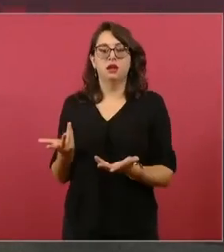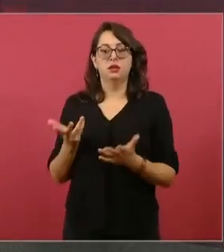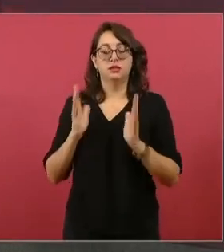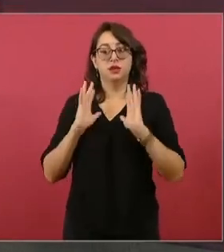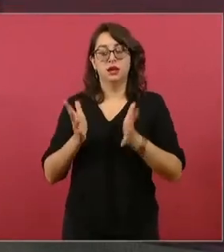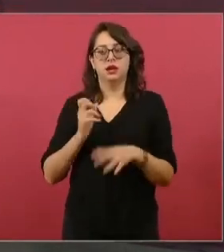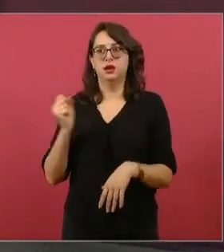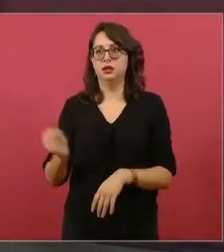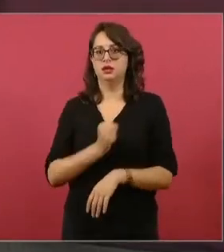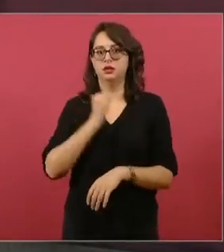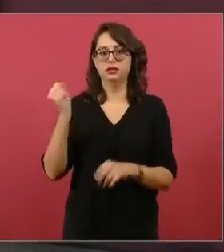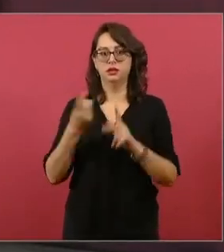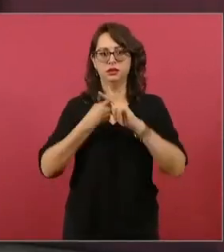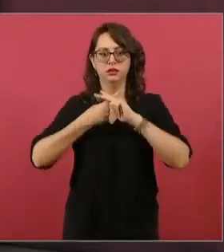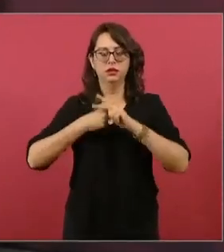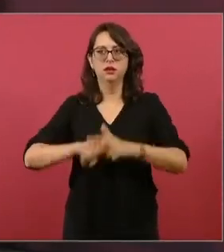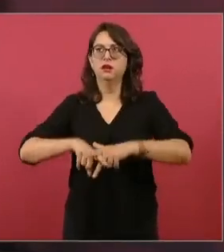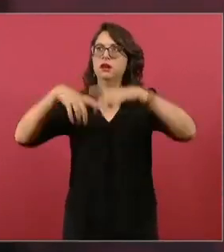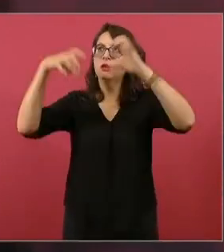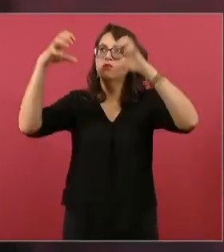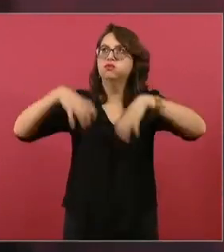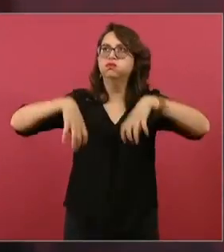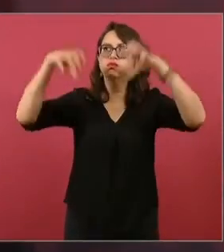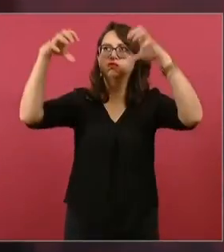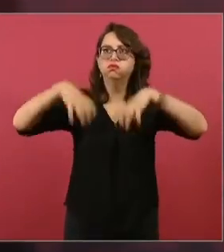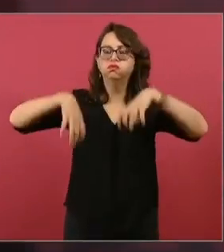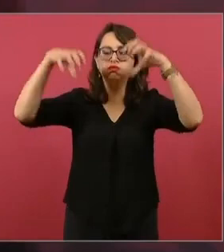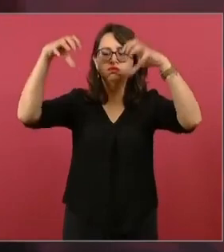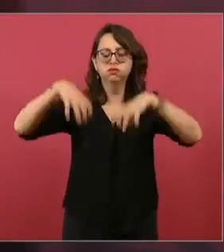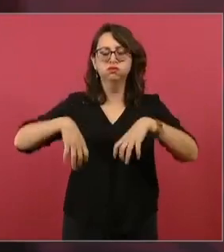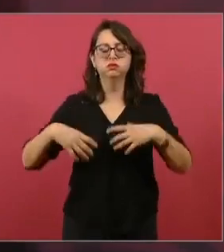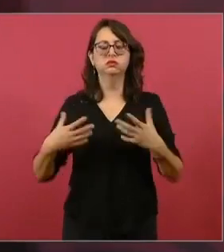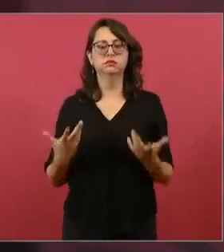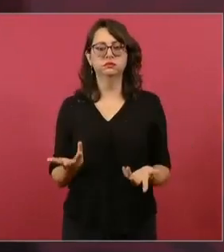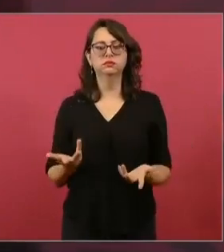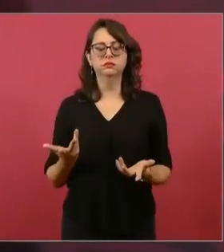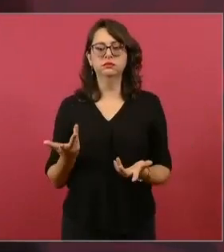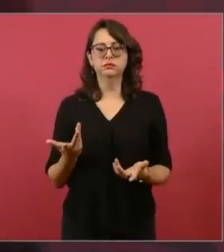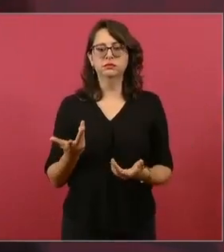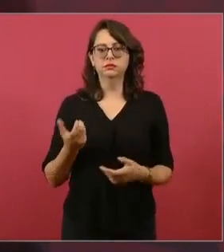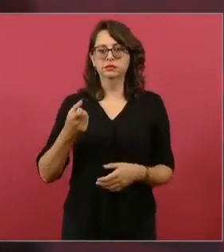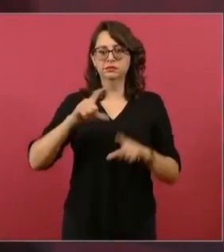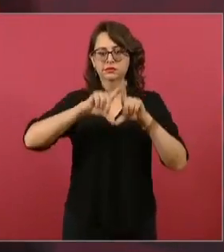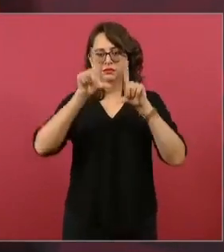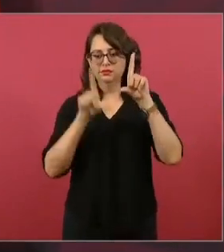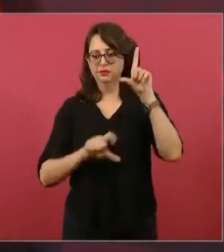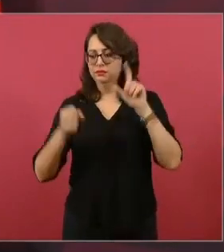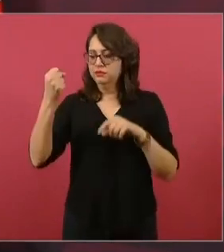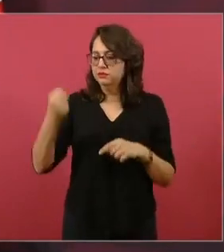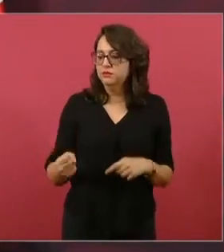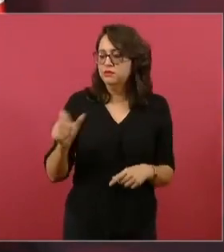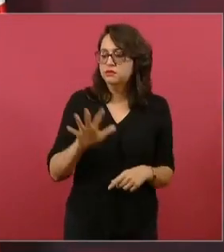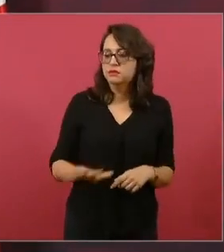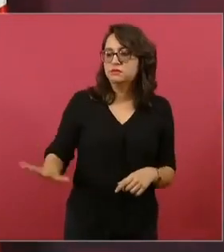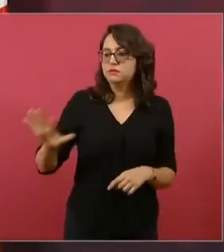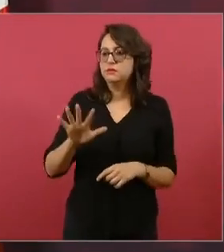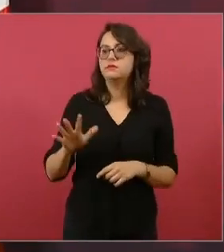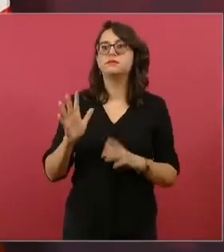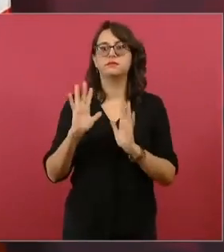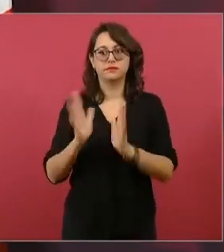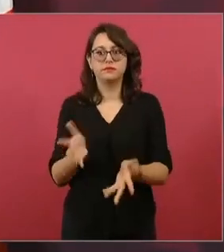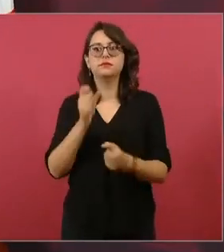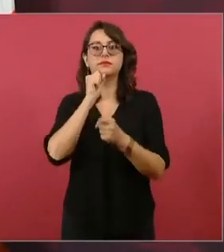lloviendo. Ahora que estuvimos en el sureste, ya hay lluvia